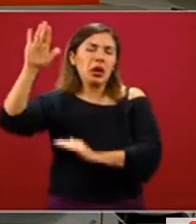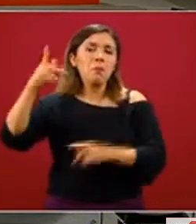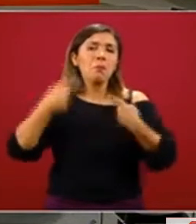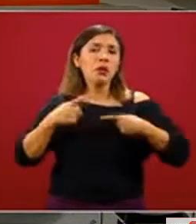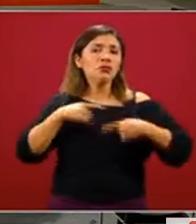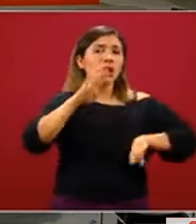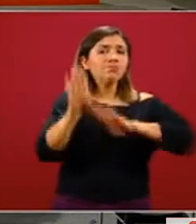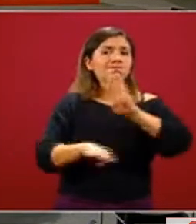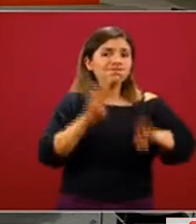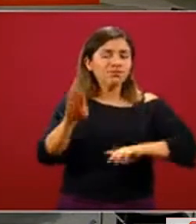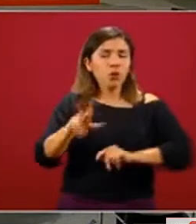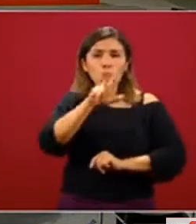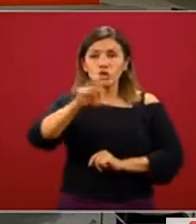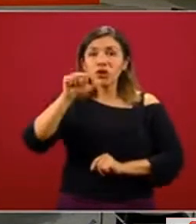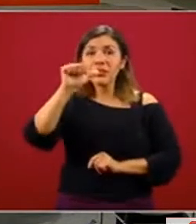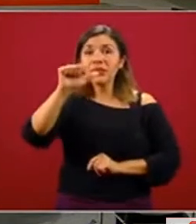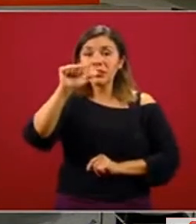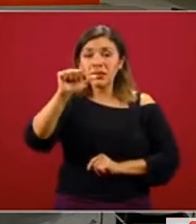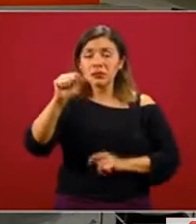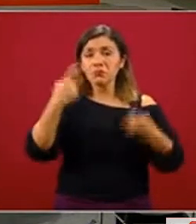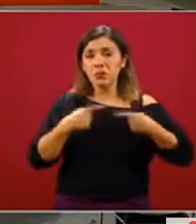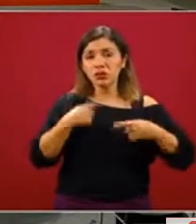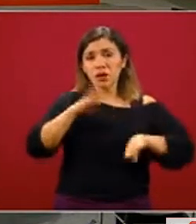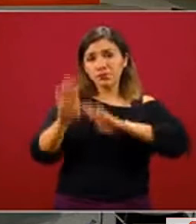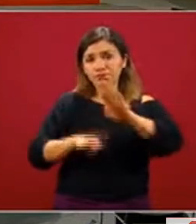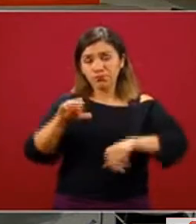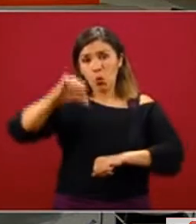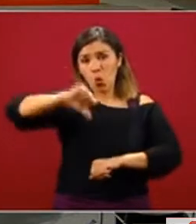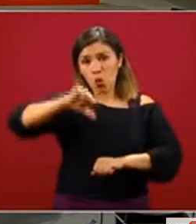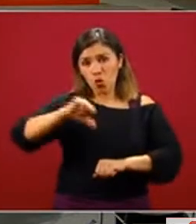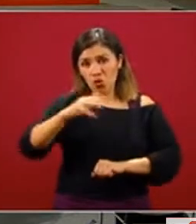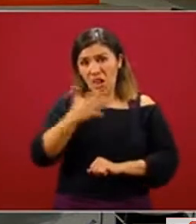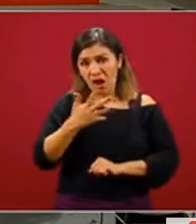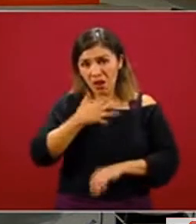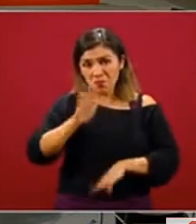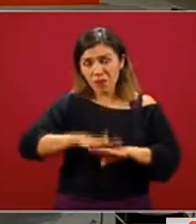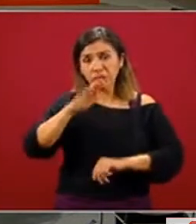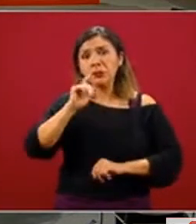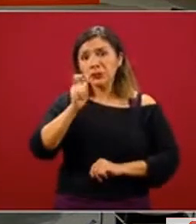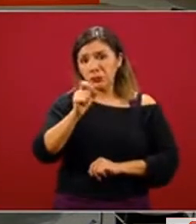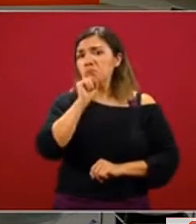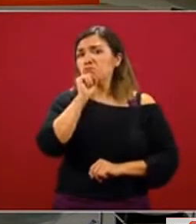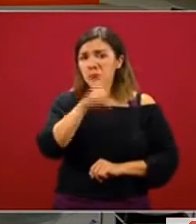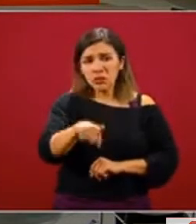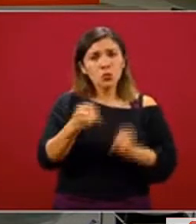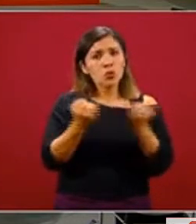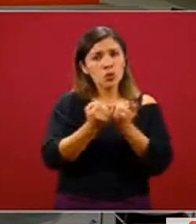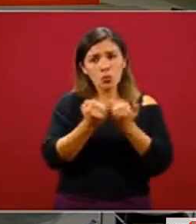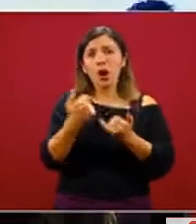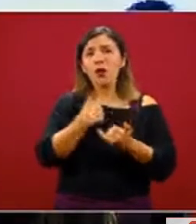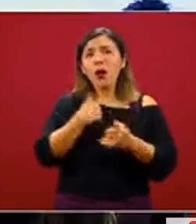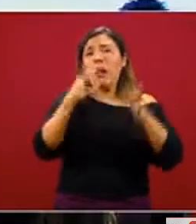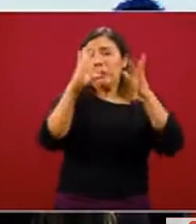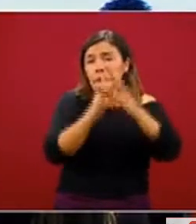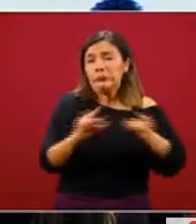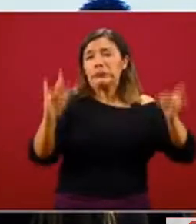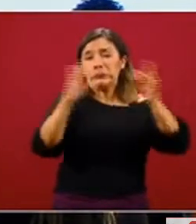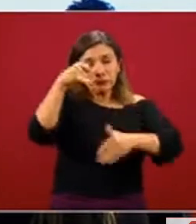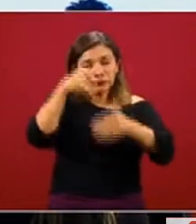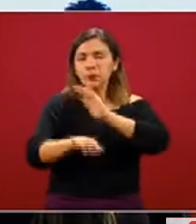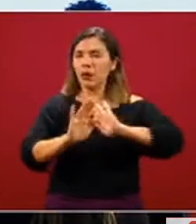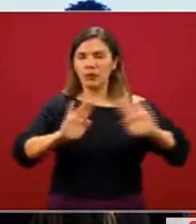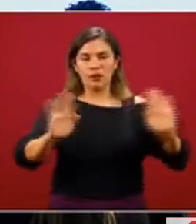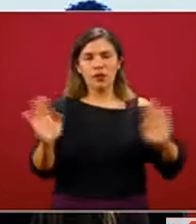defunciones, 816 defunciones que hoy se presentan. Es parte del mismo proceso, ya no me detendré a tanto detalle,